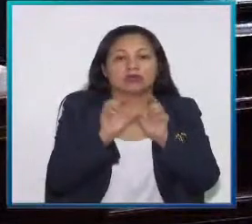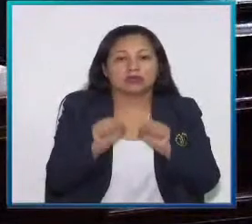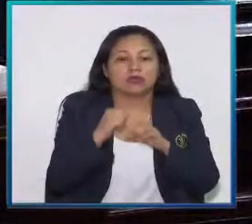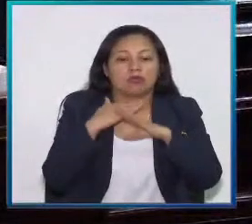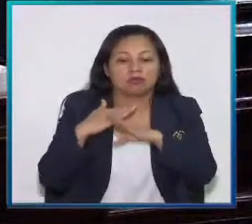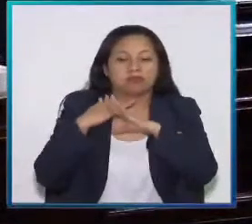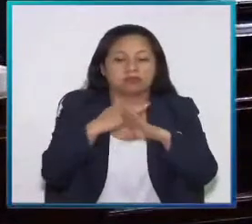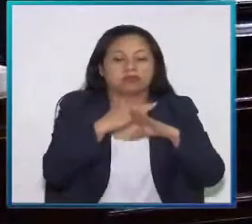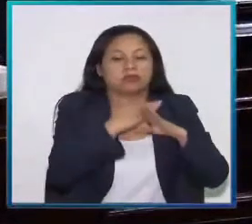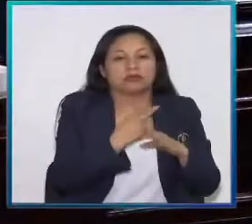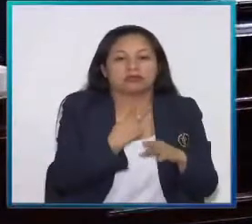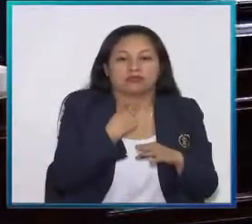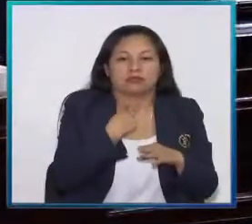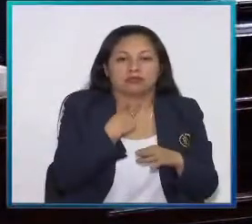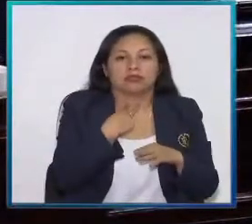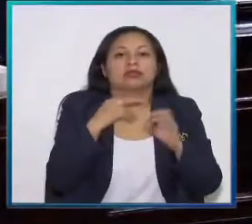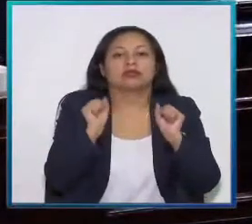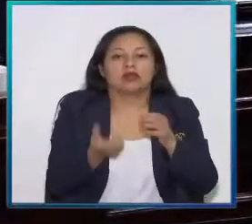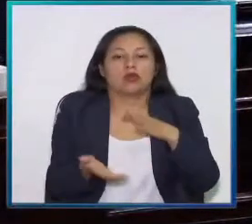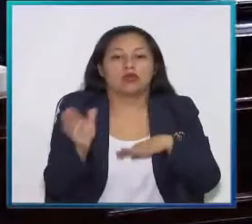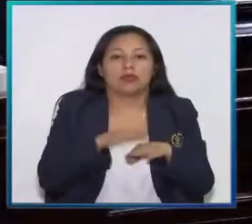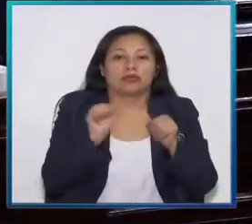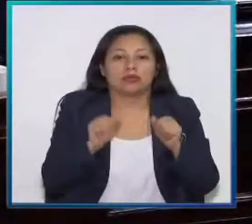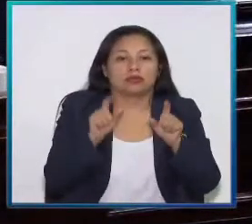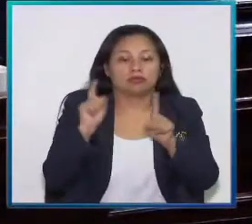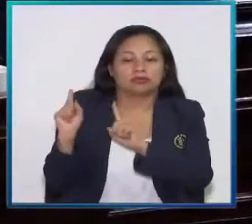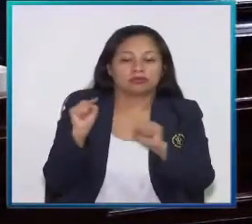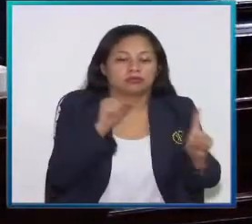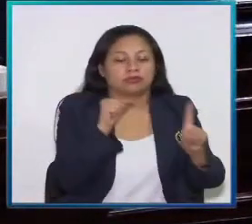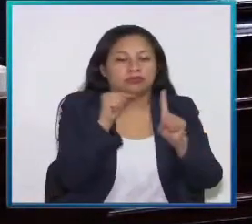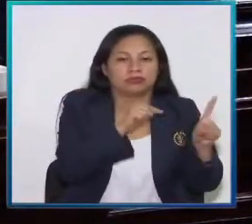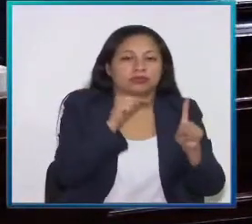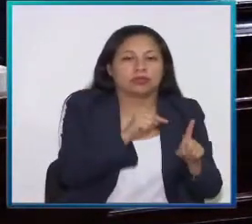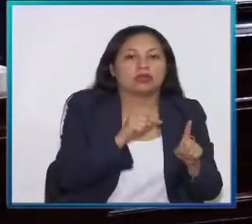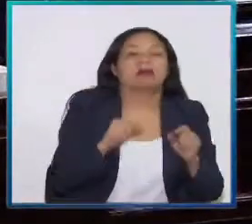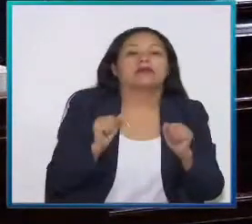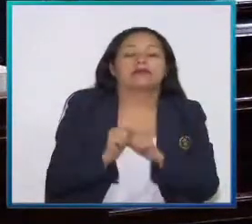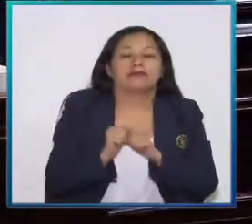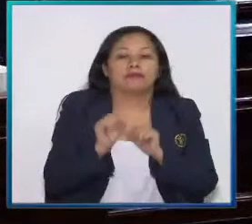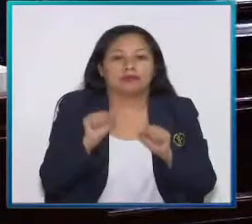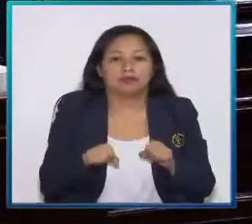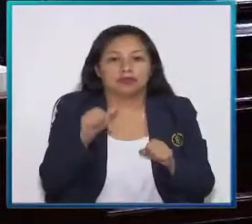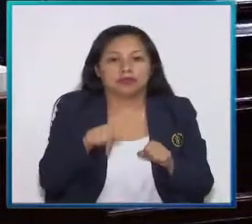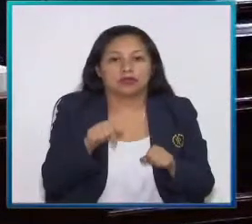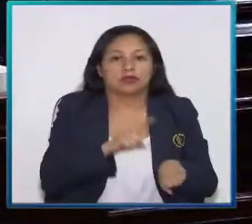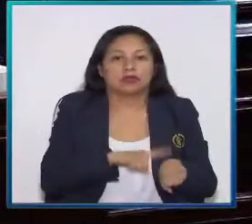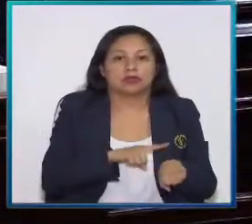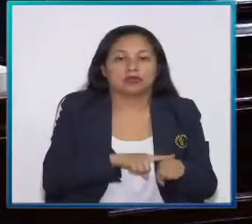de protección a los criminales y sobre todo de persecución a los opositores. Pero esta